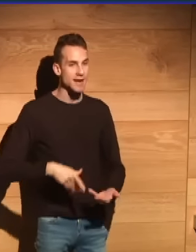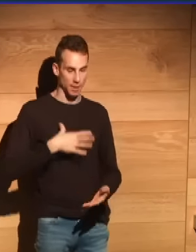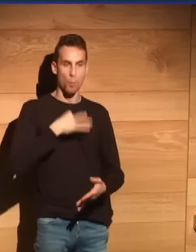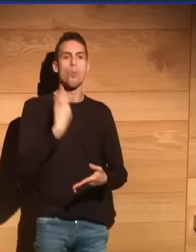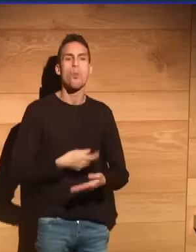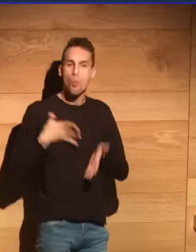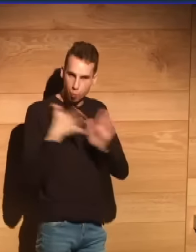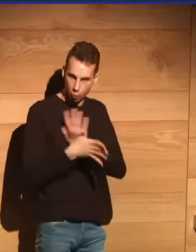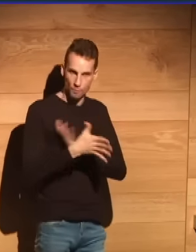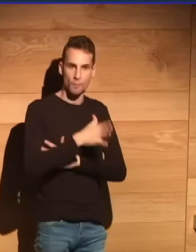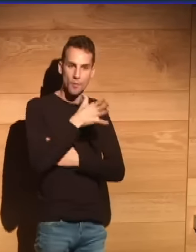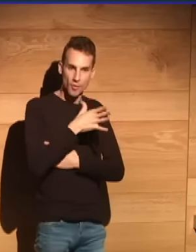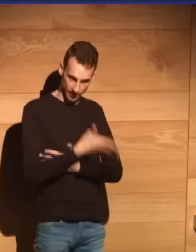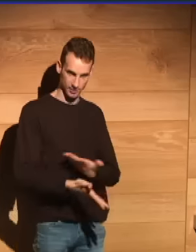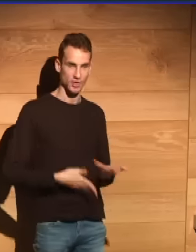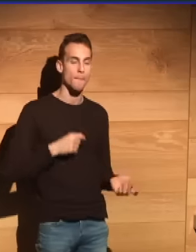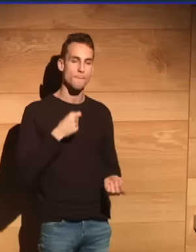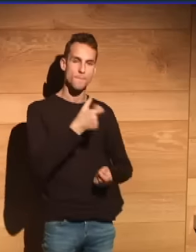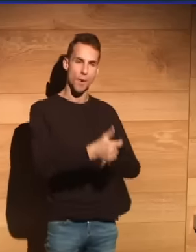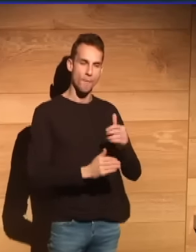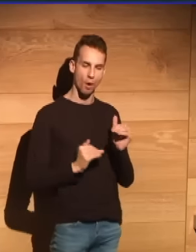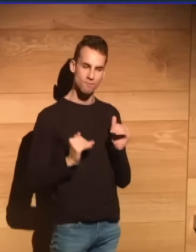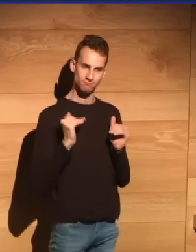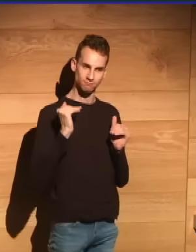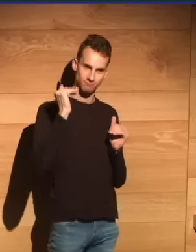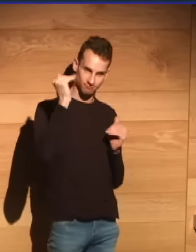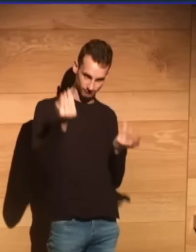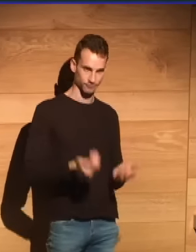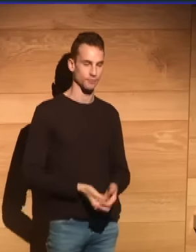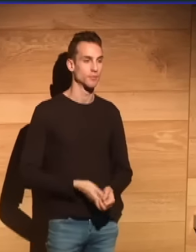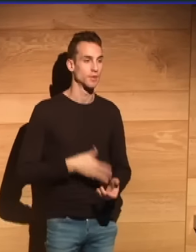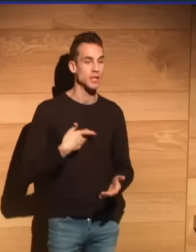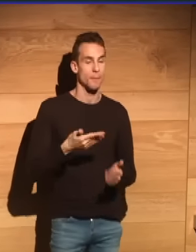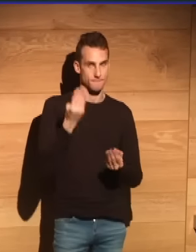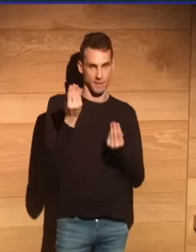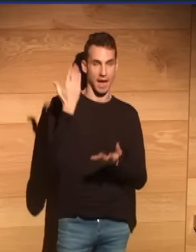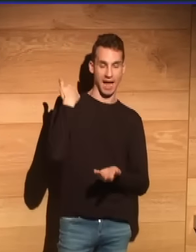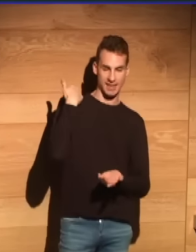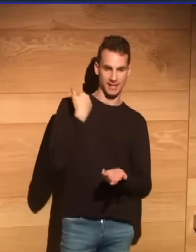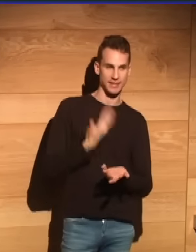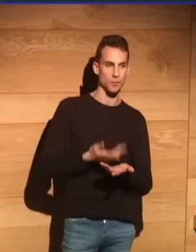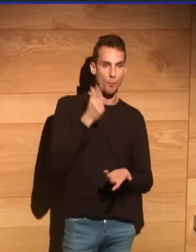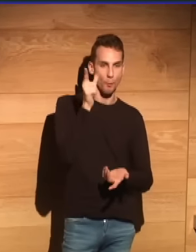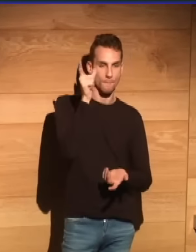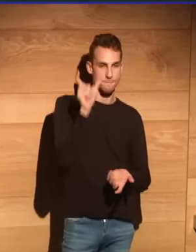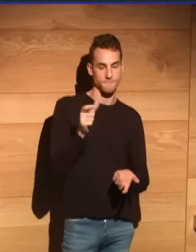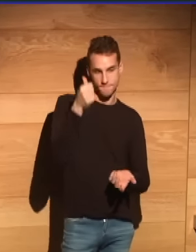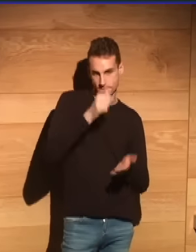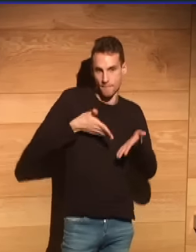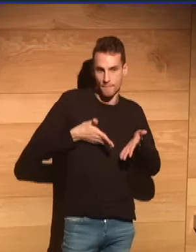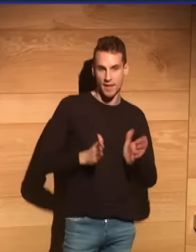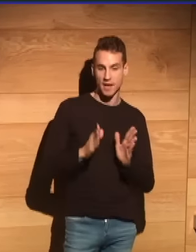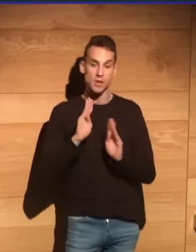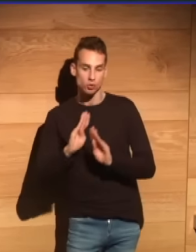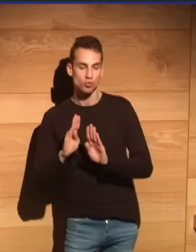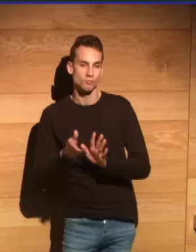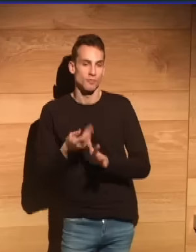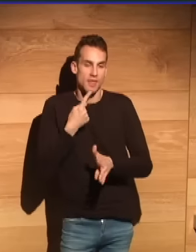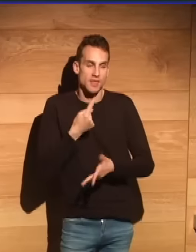sociología. Por lo tanto, cada vez más se ve eso. Yo digo que antes, cuando a un padre le decían sus hijos le decían al padre que quería